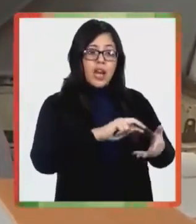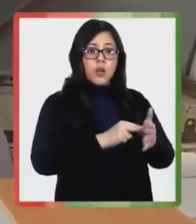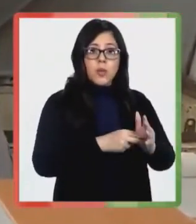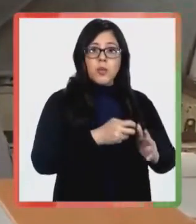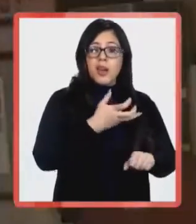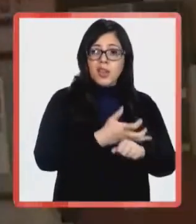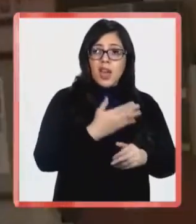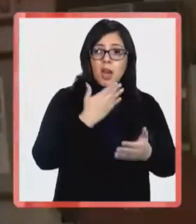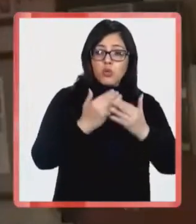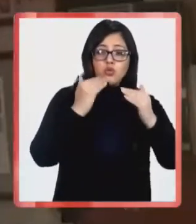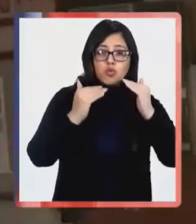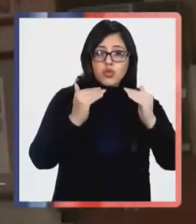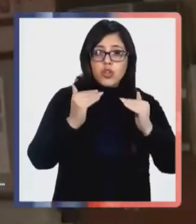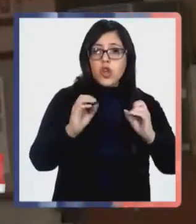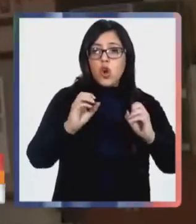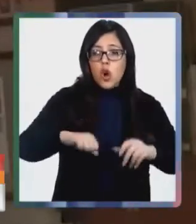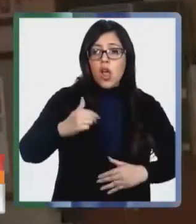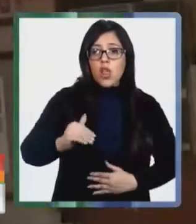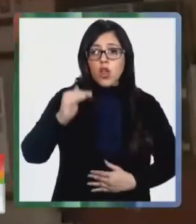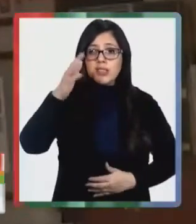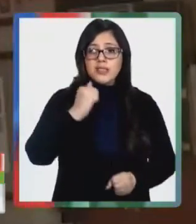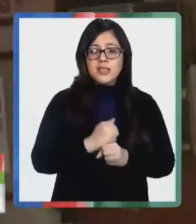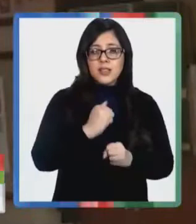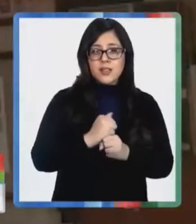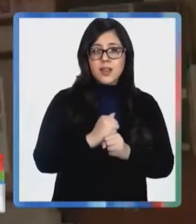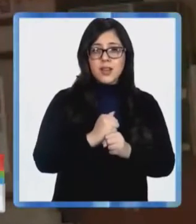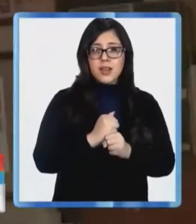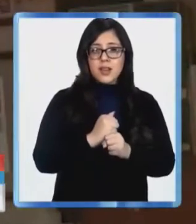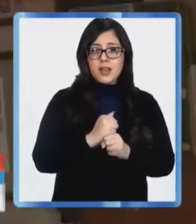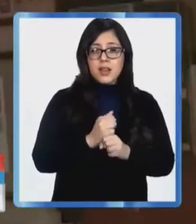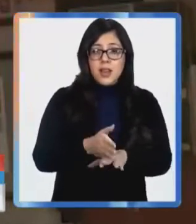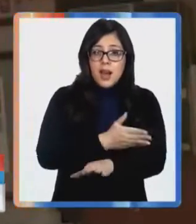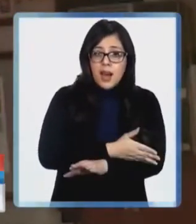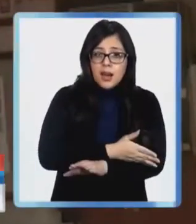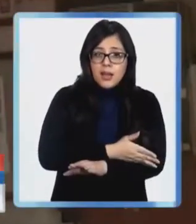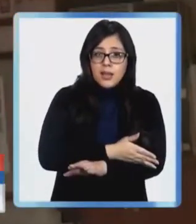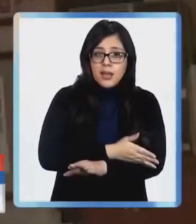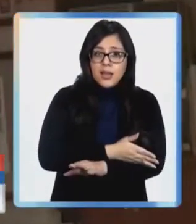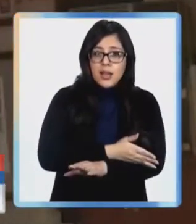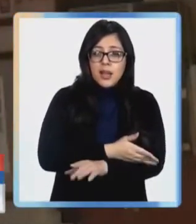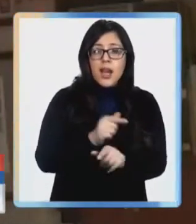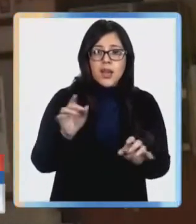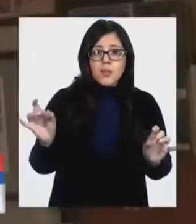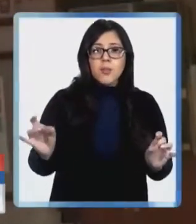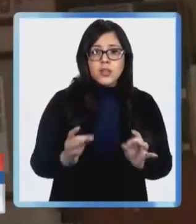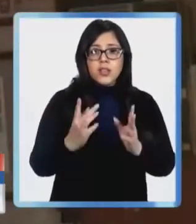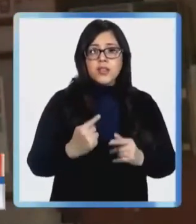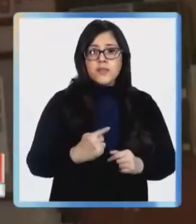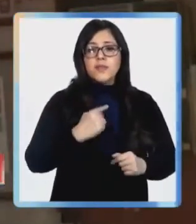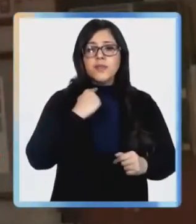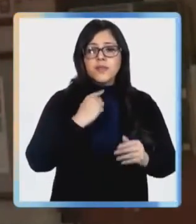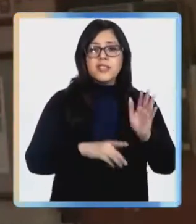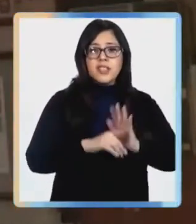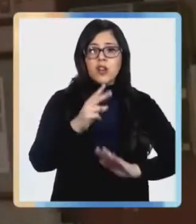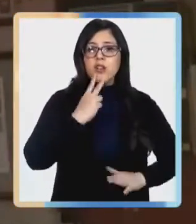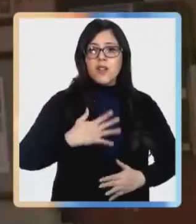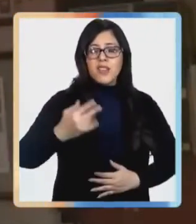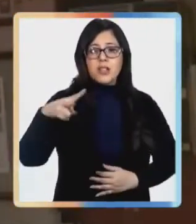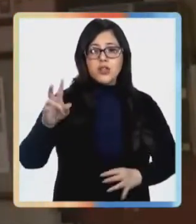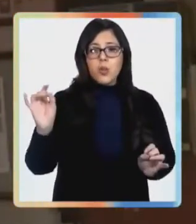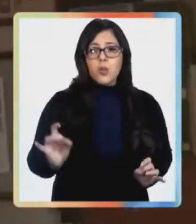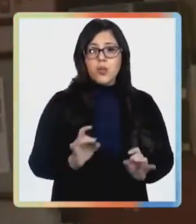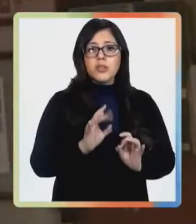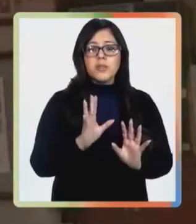los problemas que ocurren cuando los niños o adolescentes trabajan antes de tiempo pueden impactar el